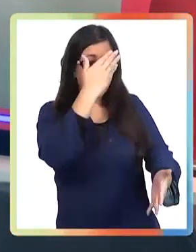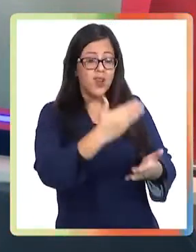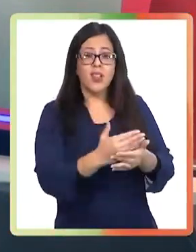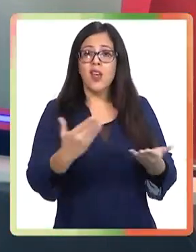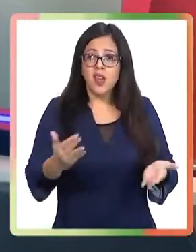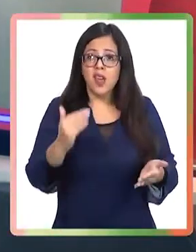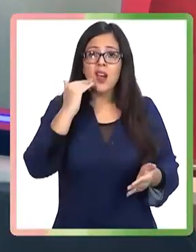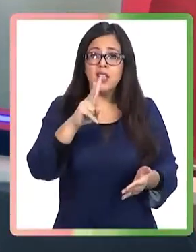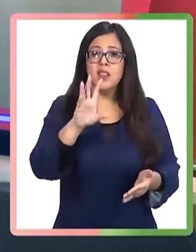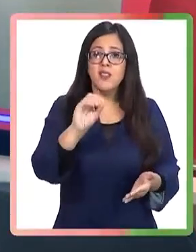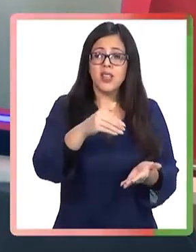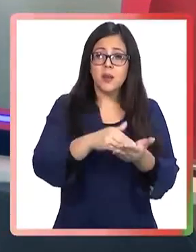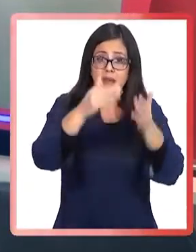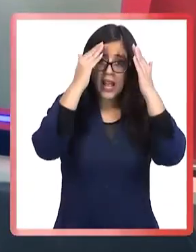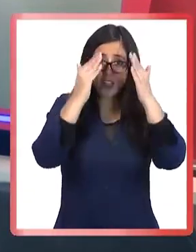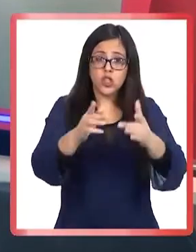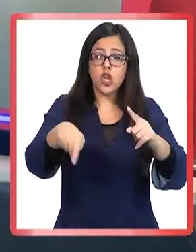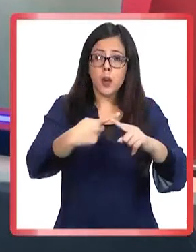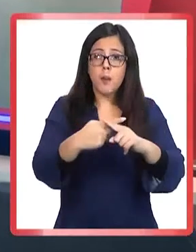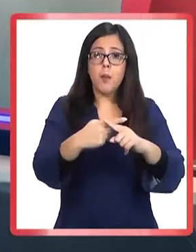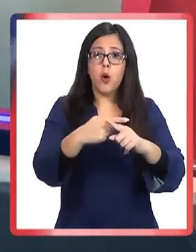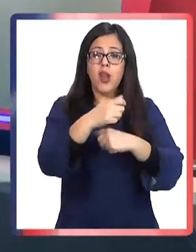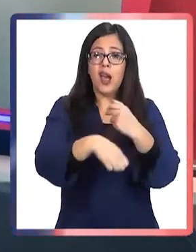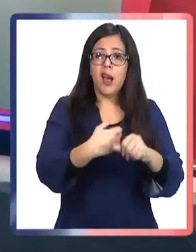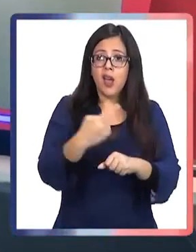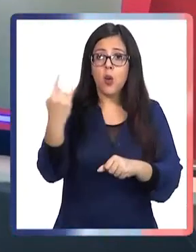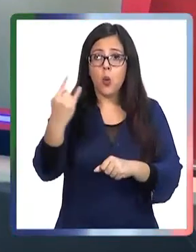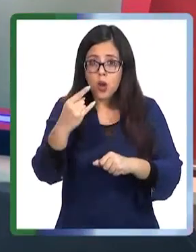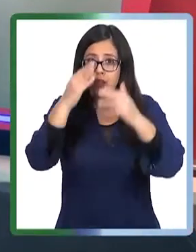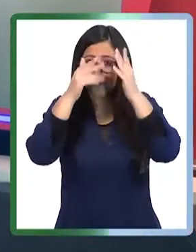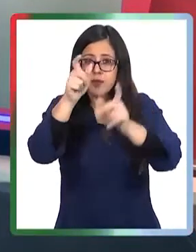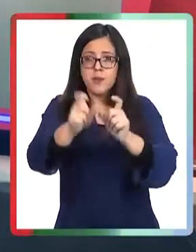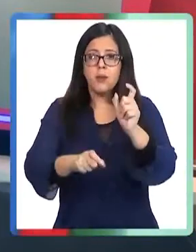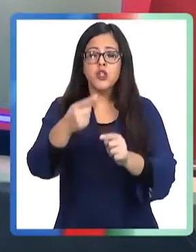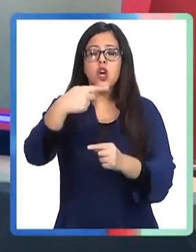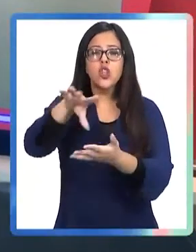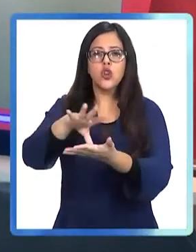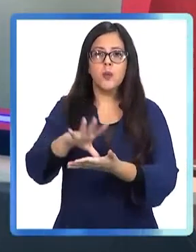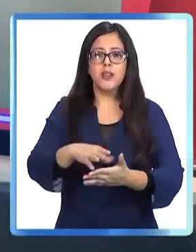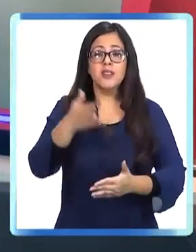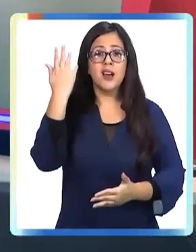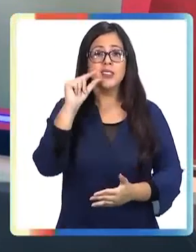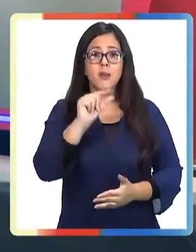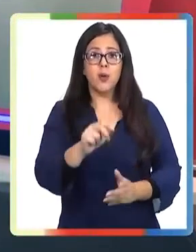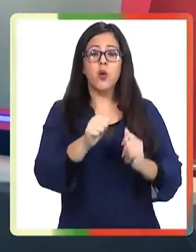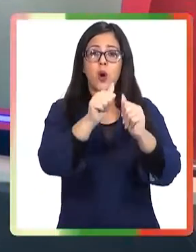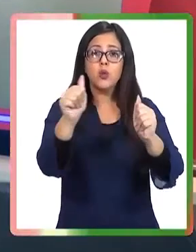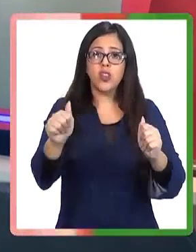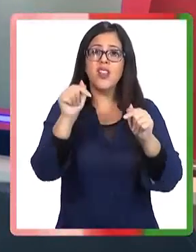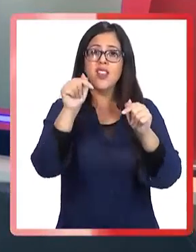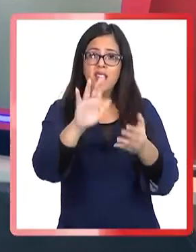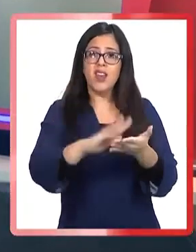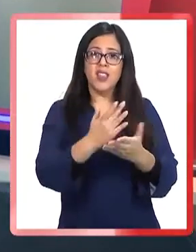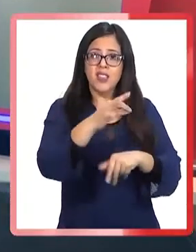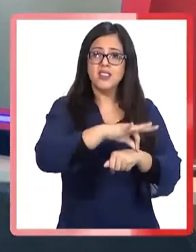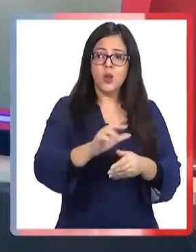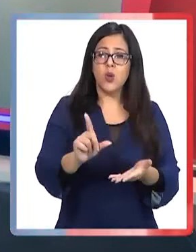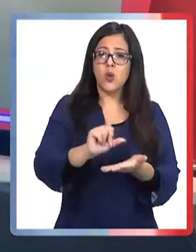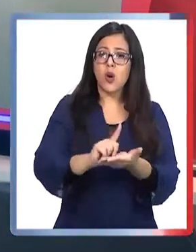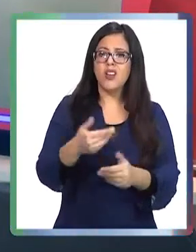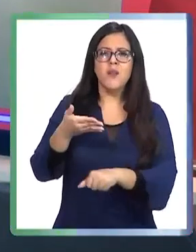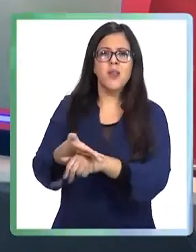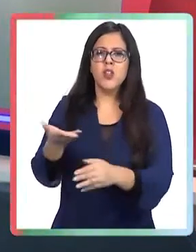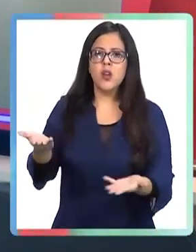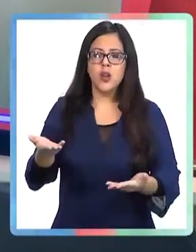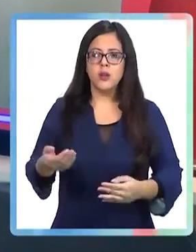que enfrentar casi 20.000 atenciones por año de urgencia precisamente para los migrantes. Estuvo hace poco la autoridad sanitaria allí en la